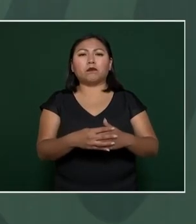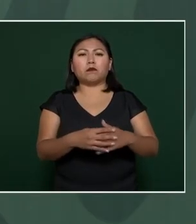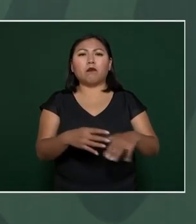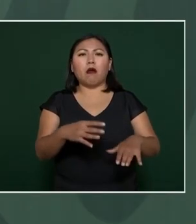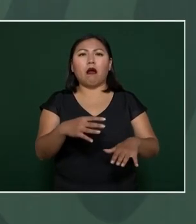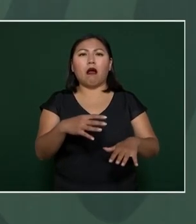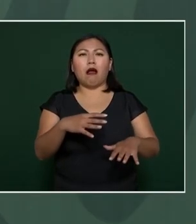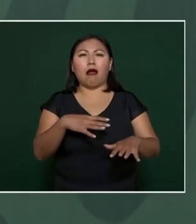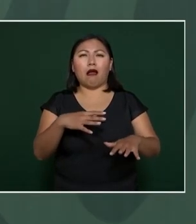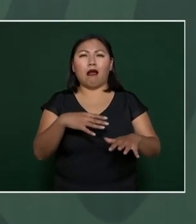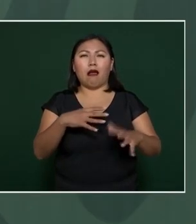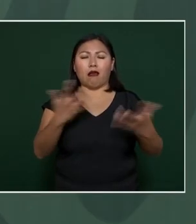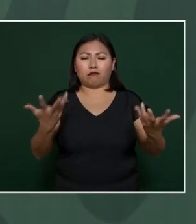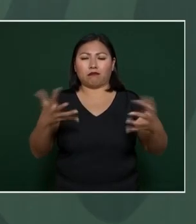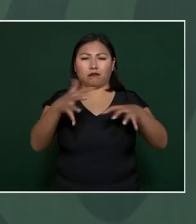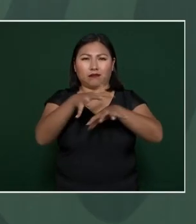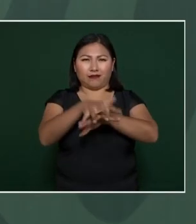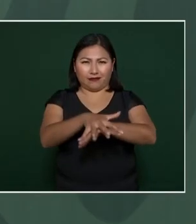como